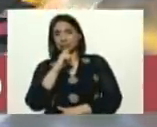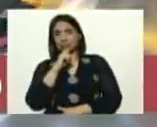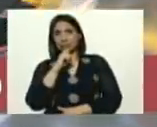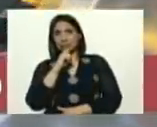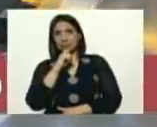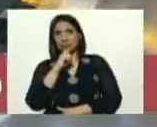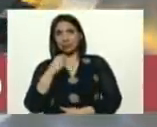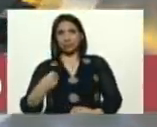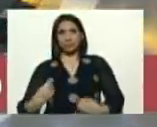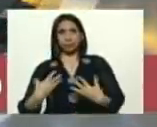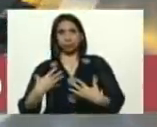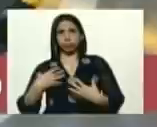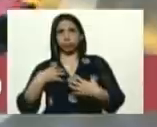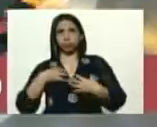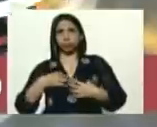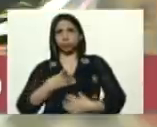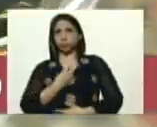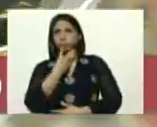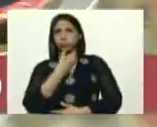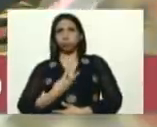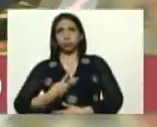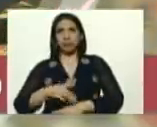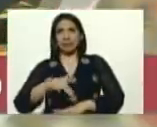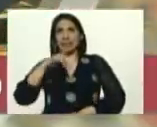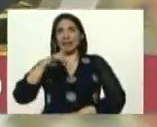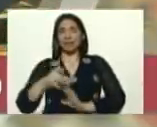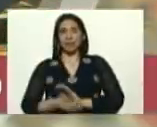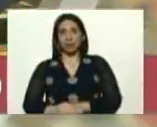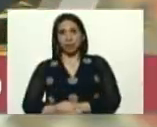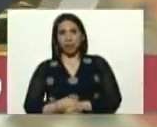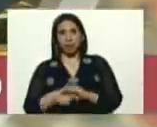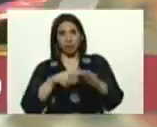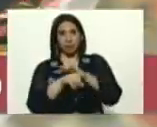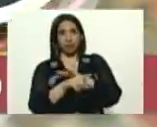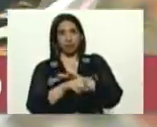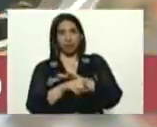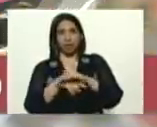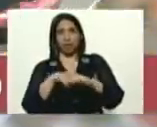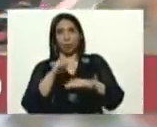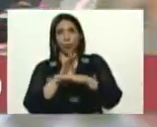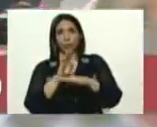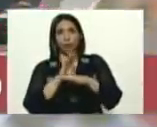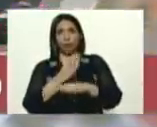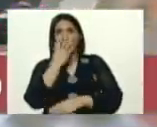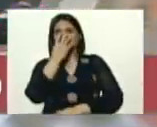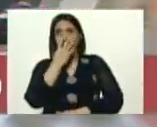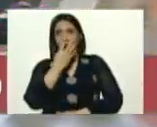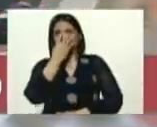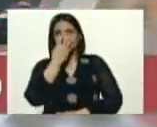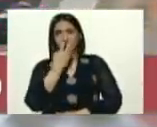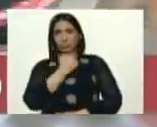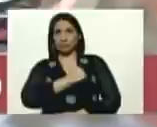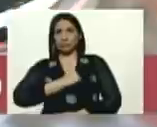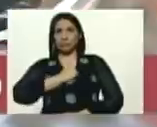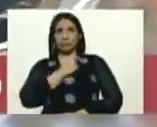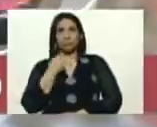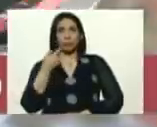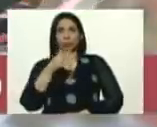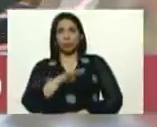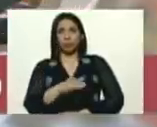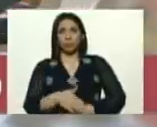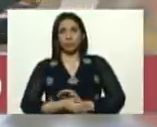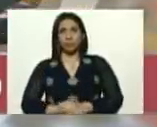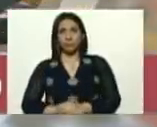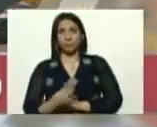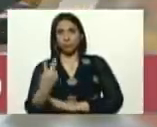infección respiratoria grave. Fue ingresado a cuidados intensivos y lamentándolo mucho, bueno, falleció.